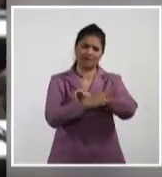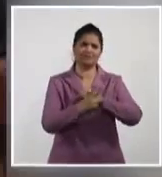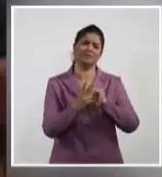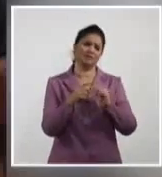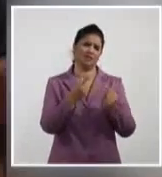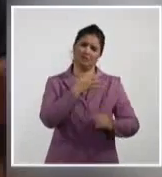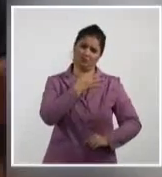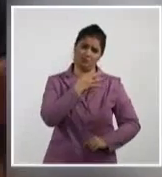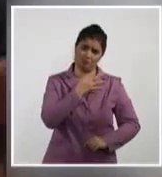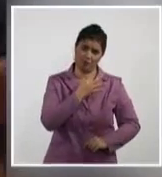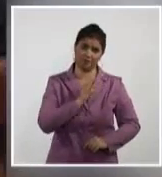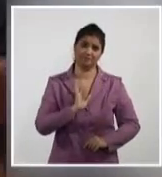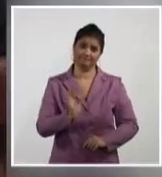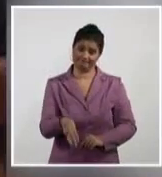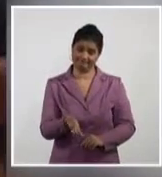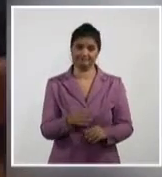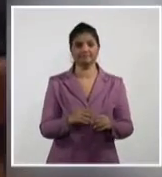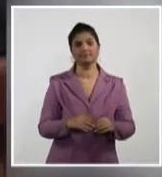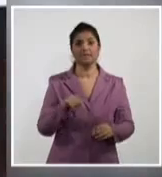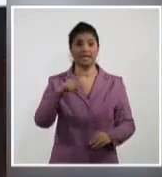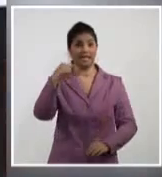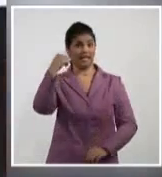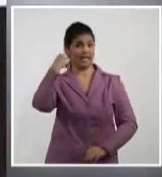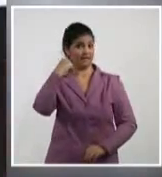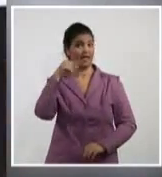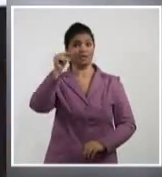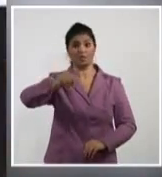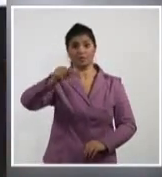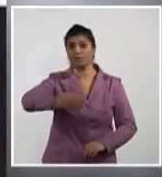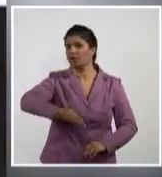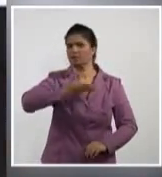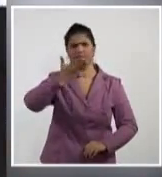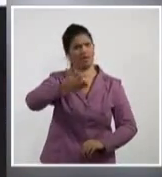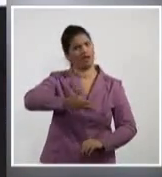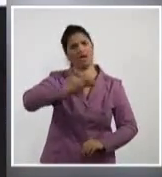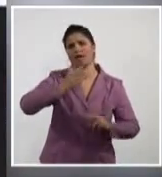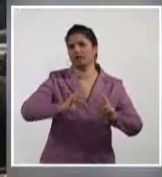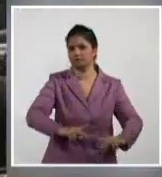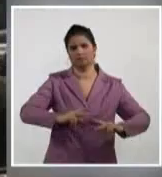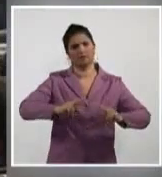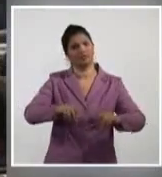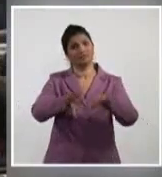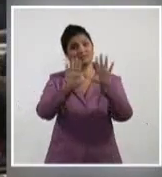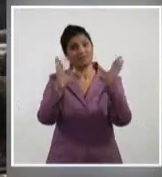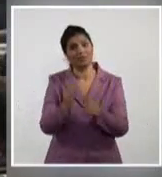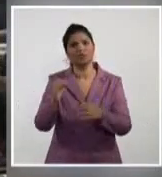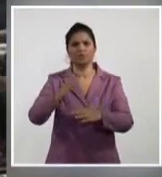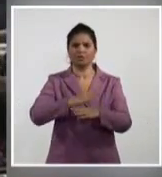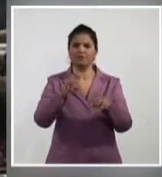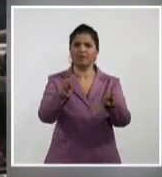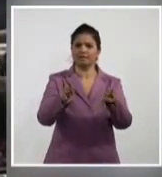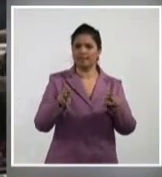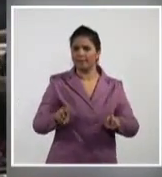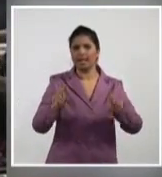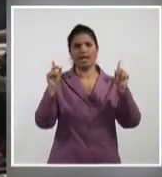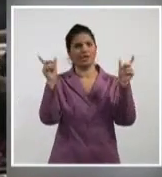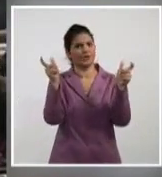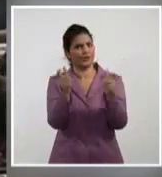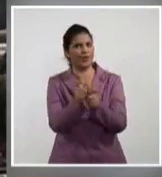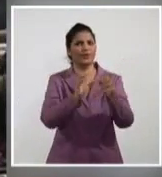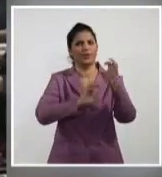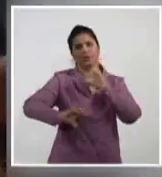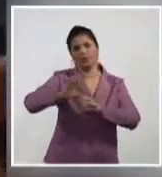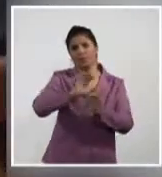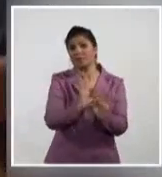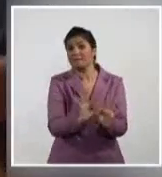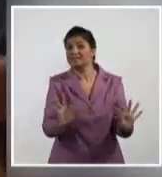en 2023 se multiplicó en todos los escenarios multilaterales, especialmente en La Habana, en